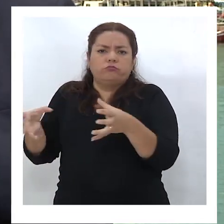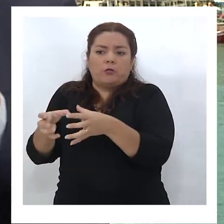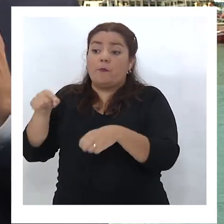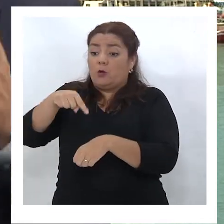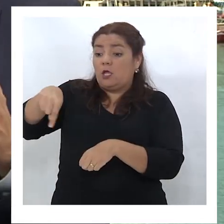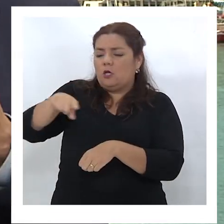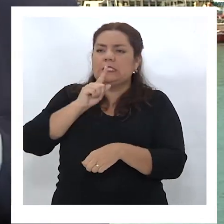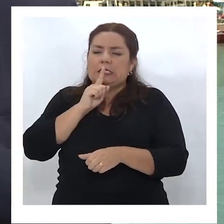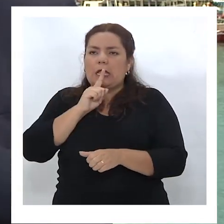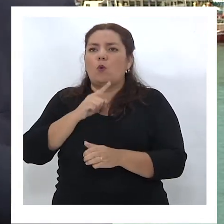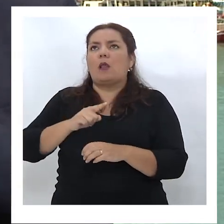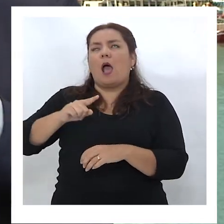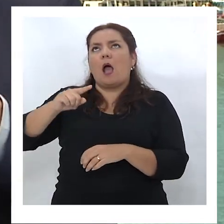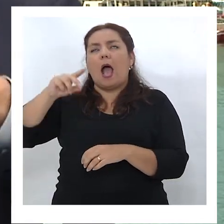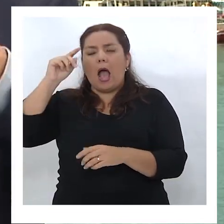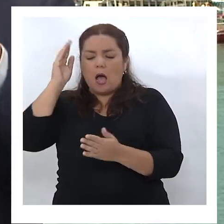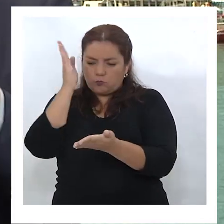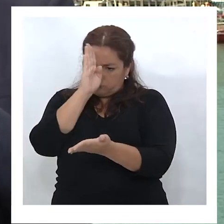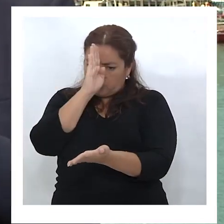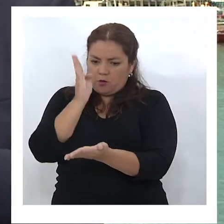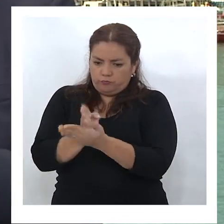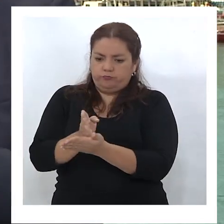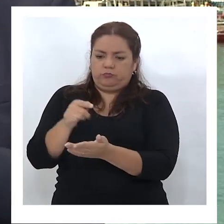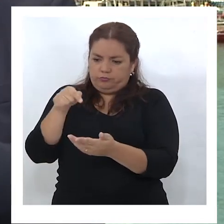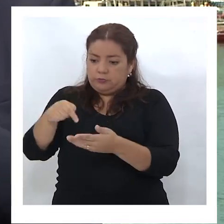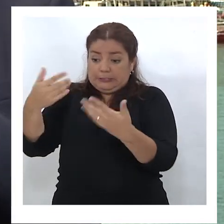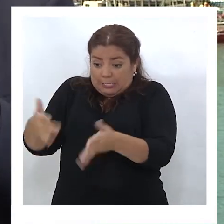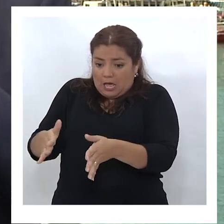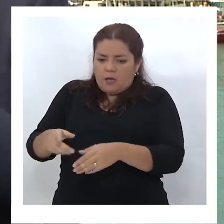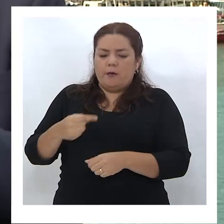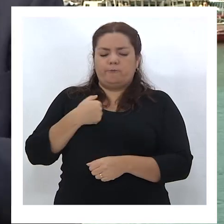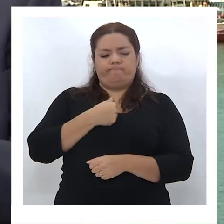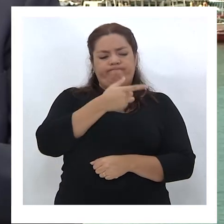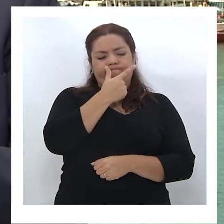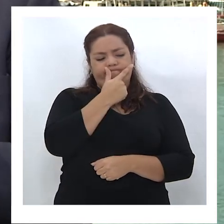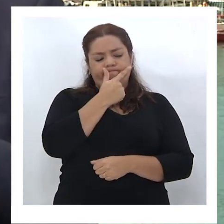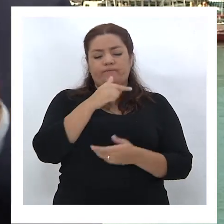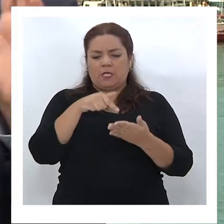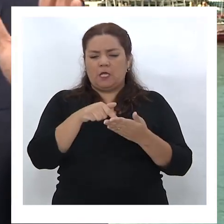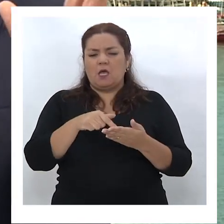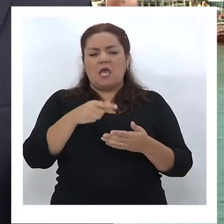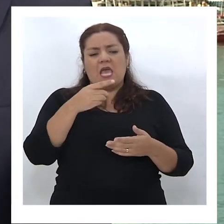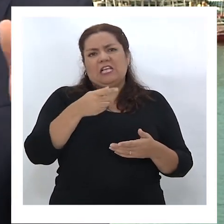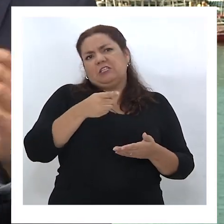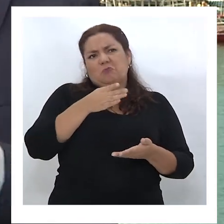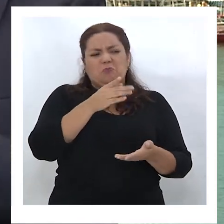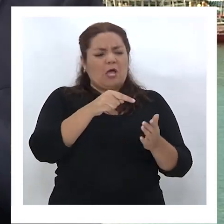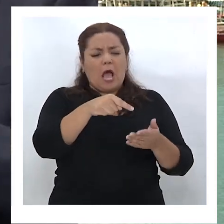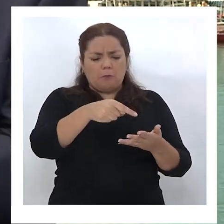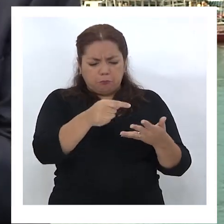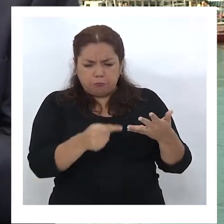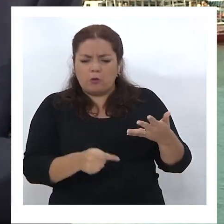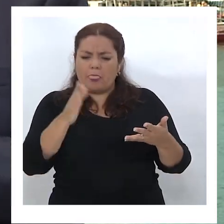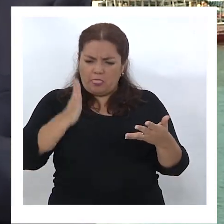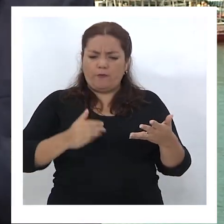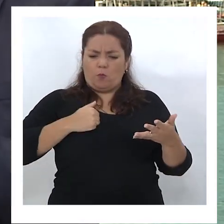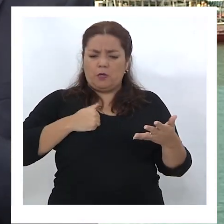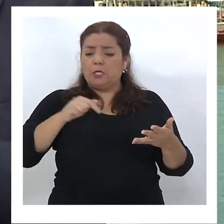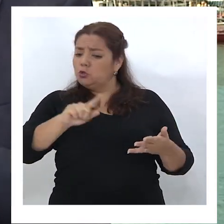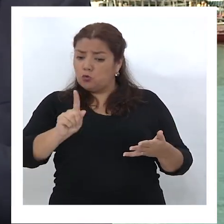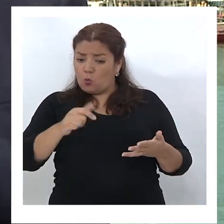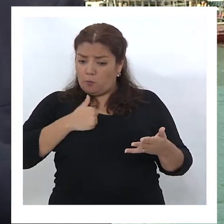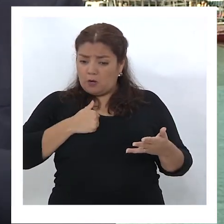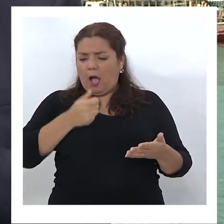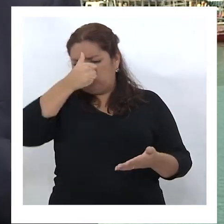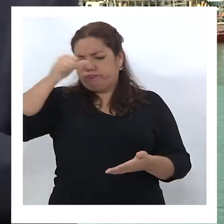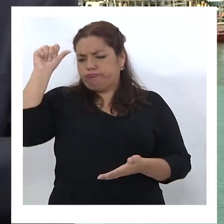lógica de la normatividad, ¿cierto? Se establece una norma, se fiscaliza y si no se cumple se sanciona. Esa es la lógica del Estado y la lógica del privado, que tiene a